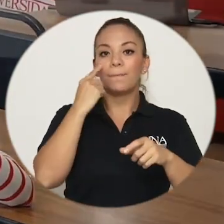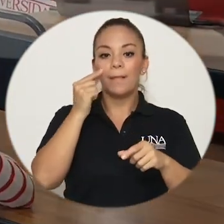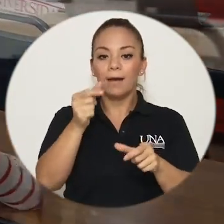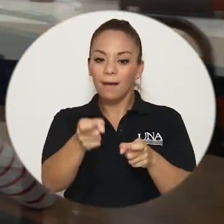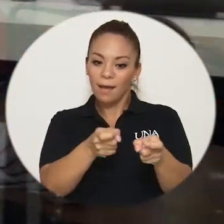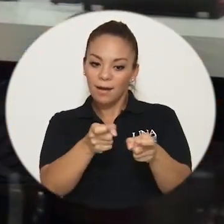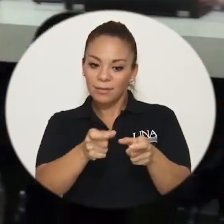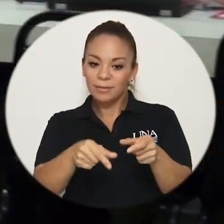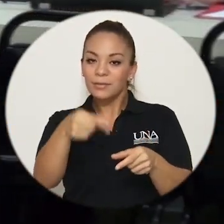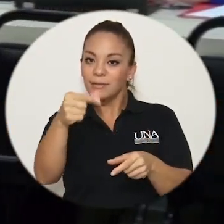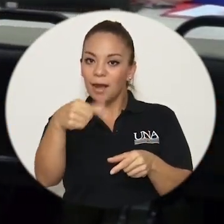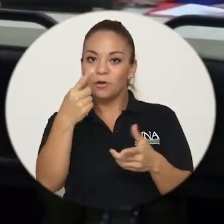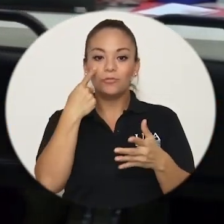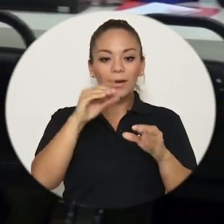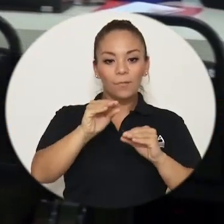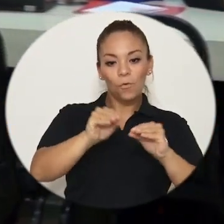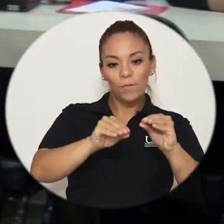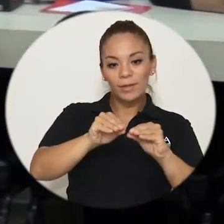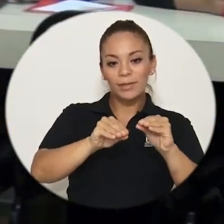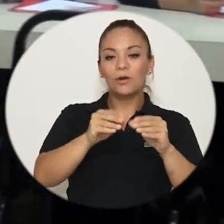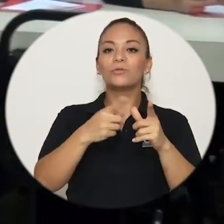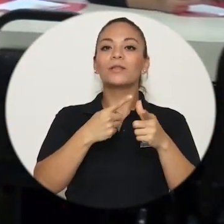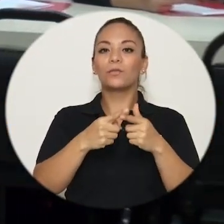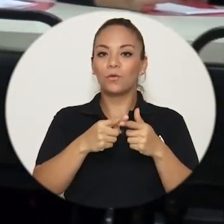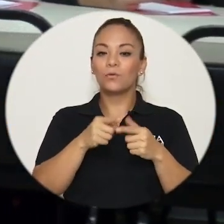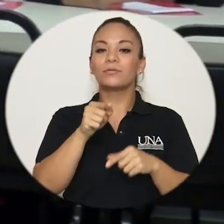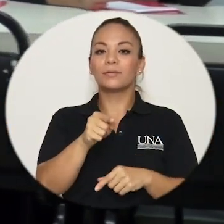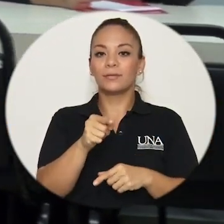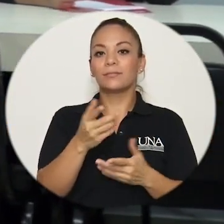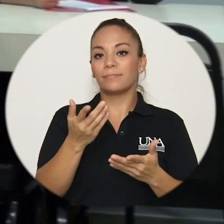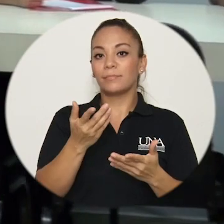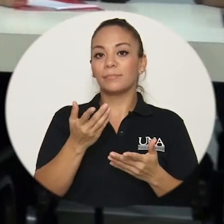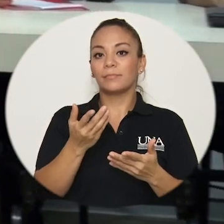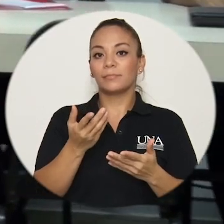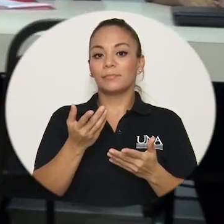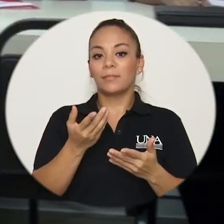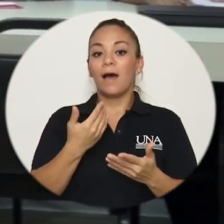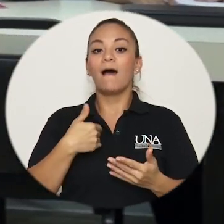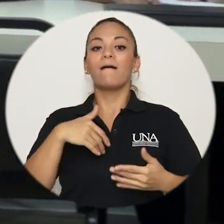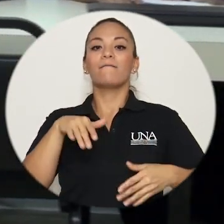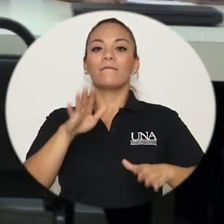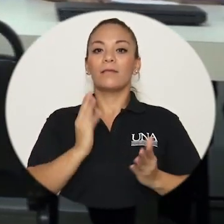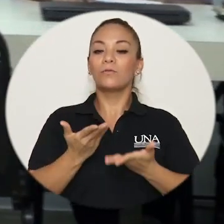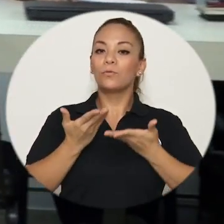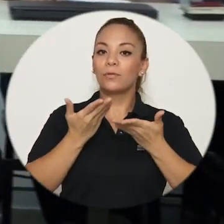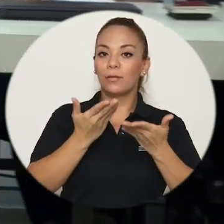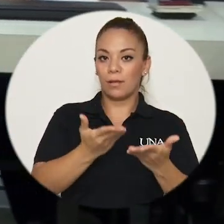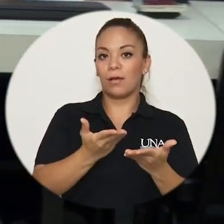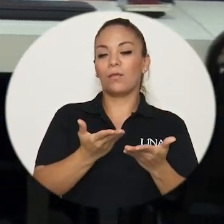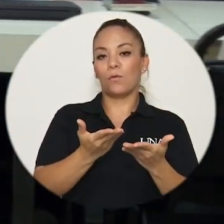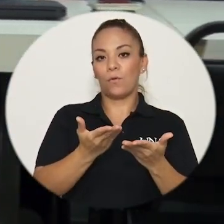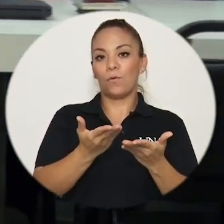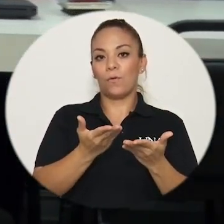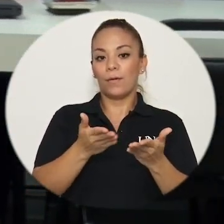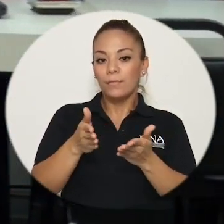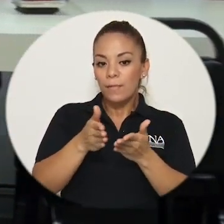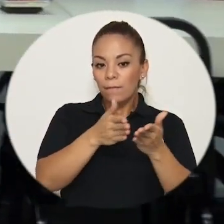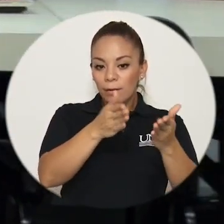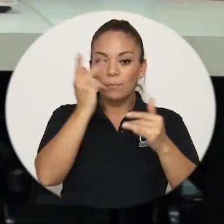para gerenciarlos, para movilizarlos, habiéndolos blindado en términos de